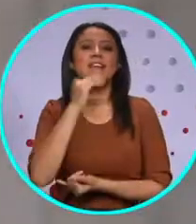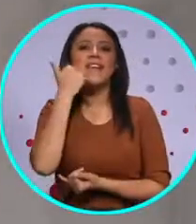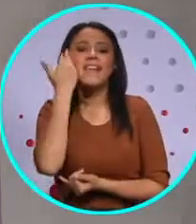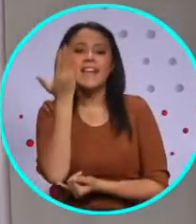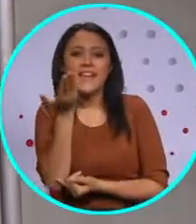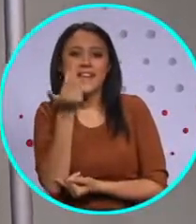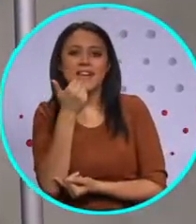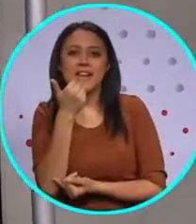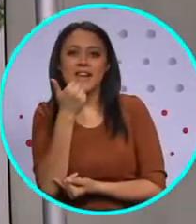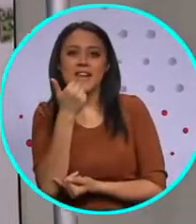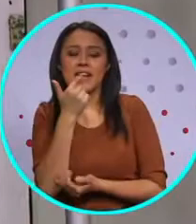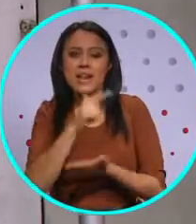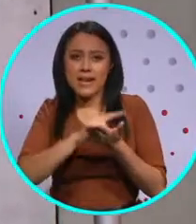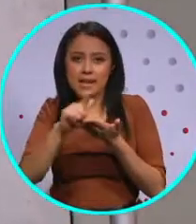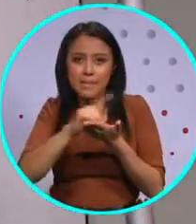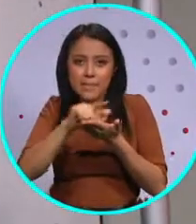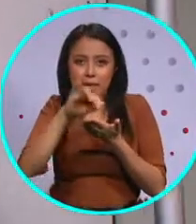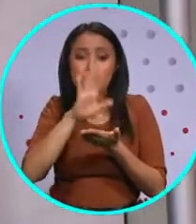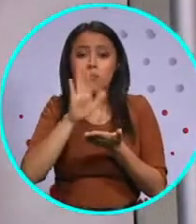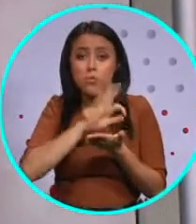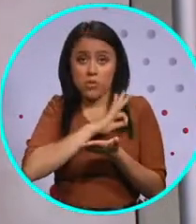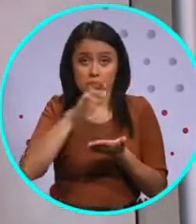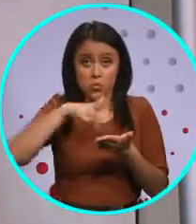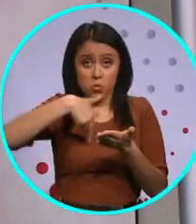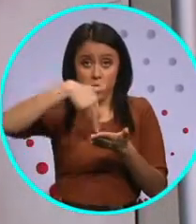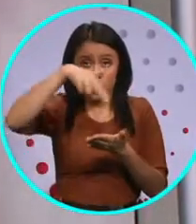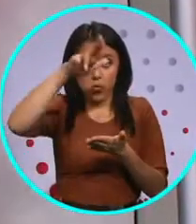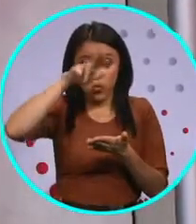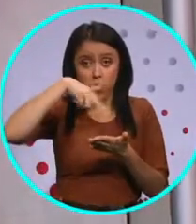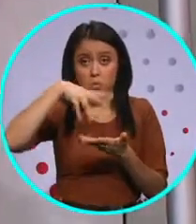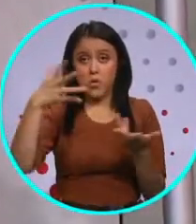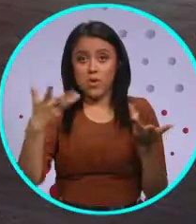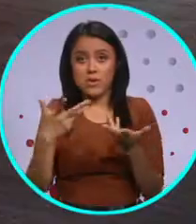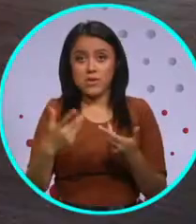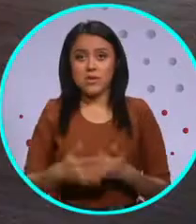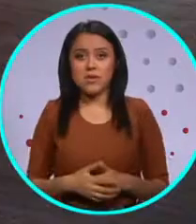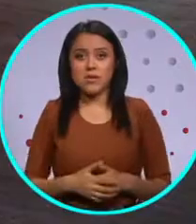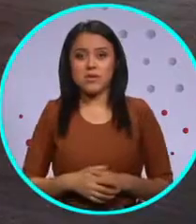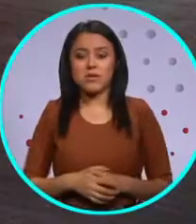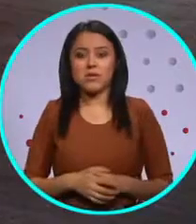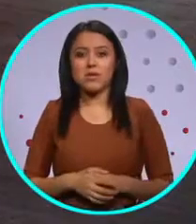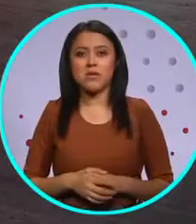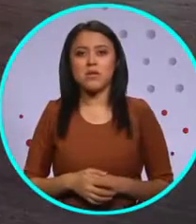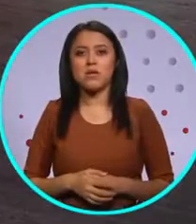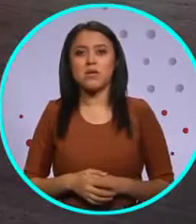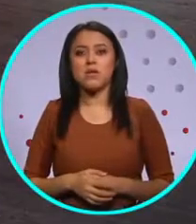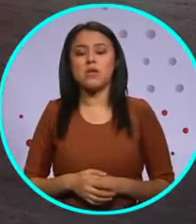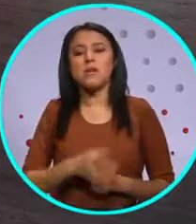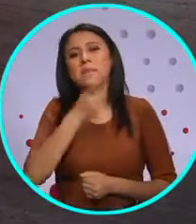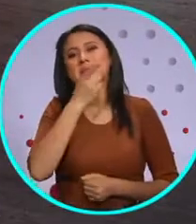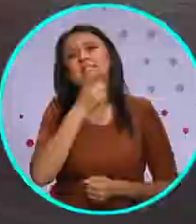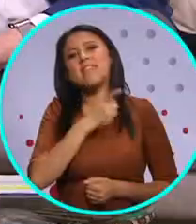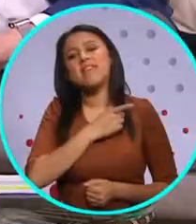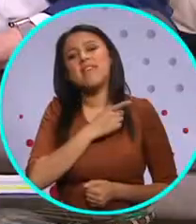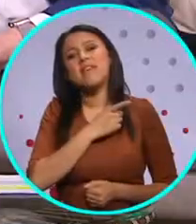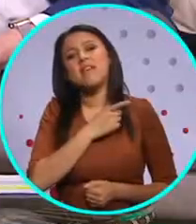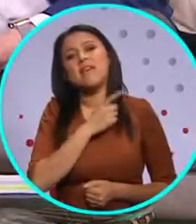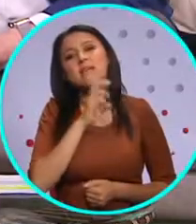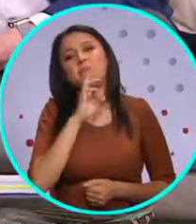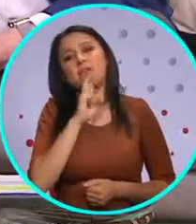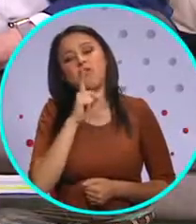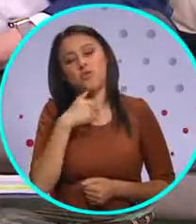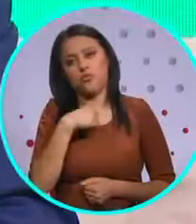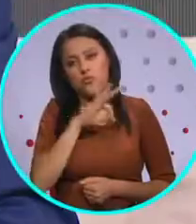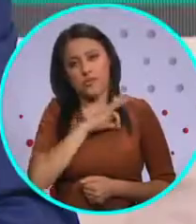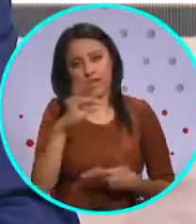puedo pintar mi lugar desde el tercer piso del sótano es que dicen que tiene un buen juez por su casa